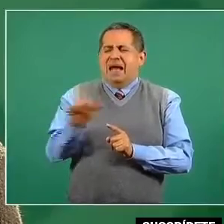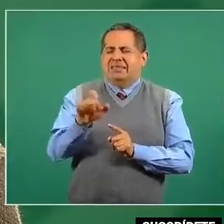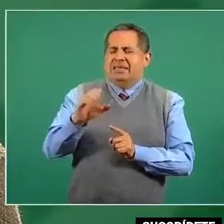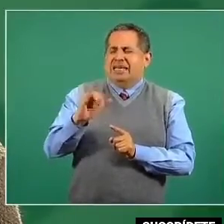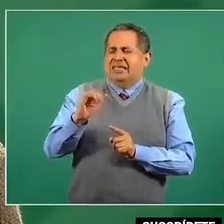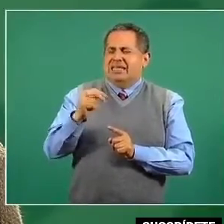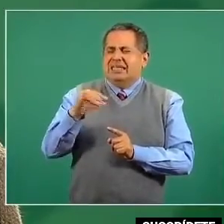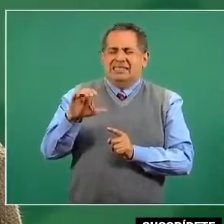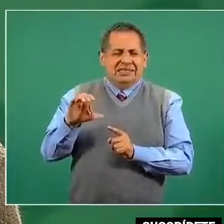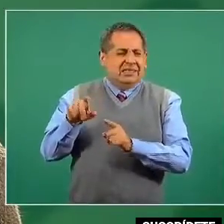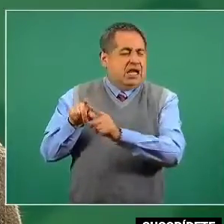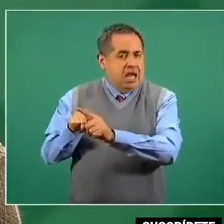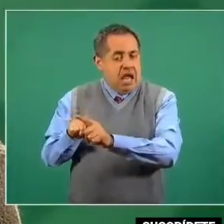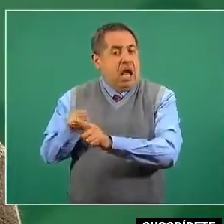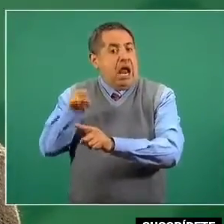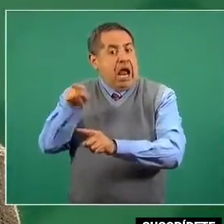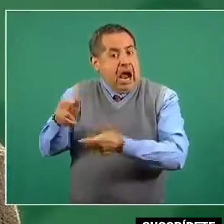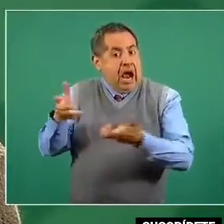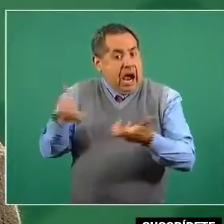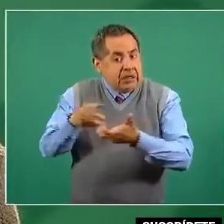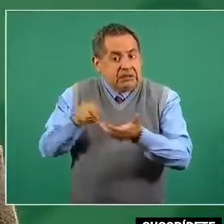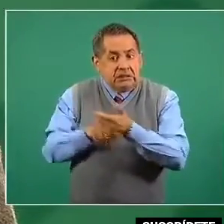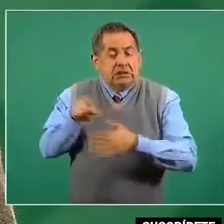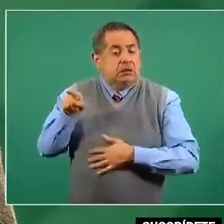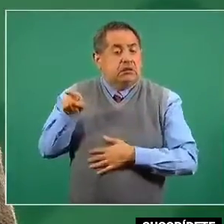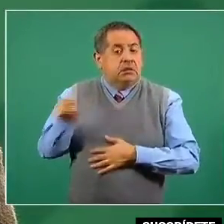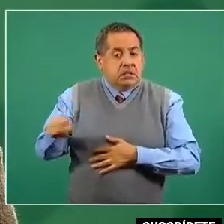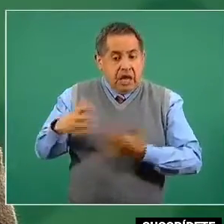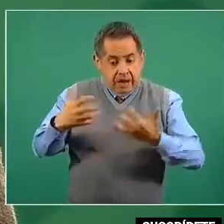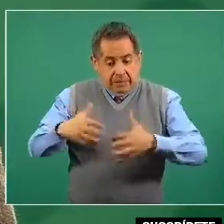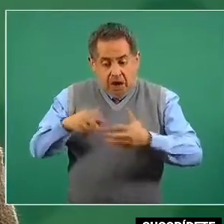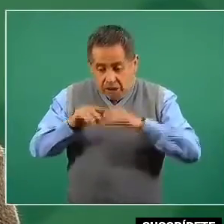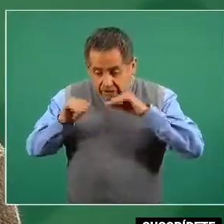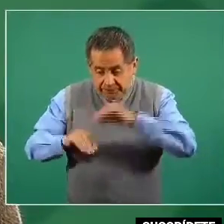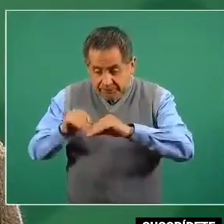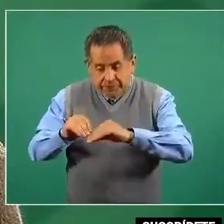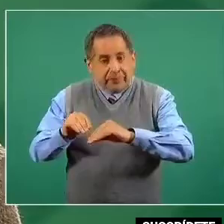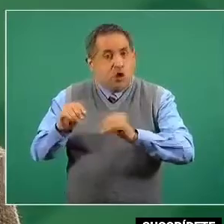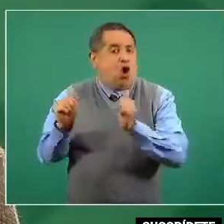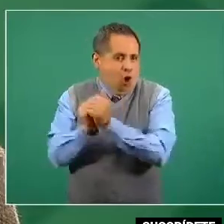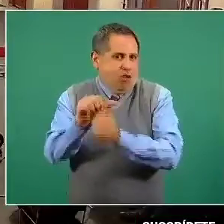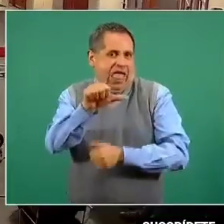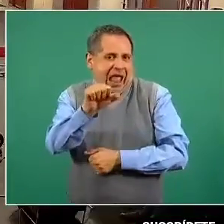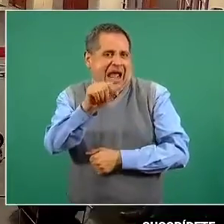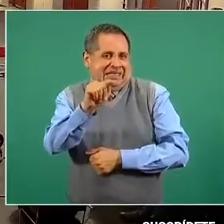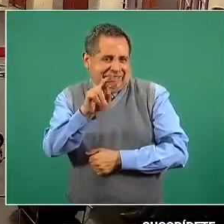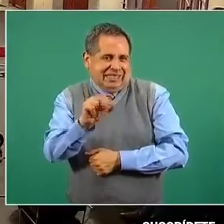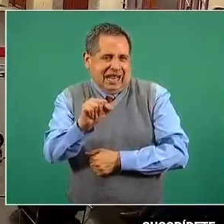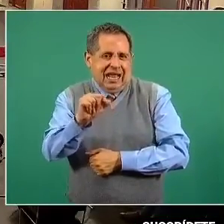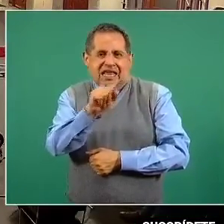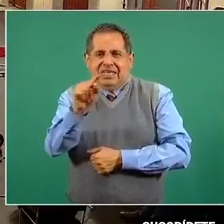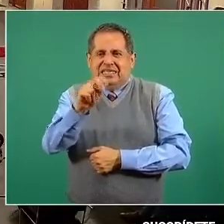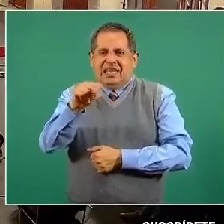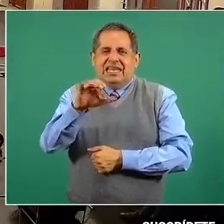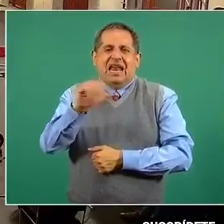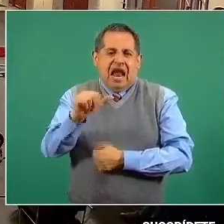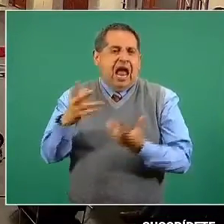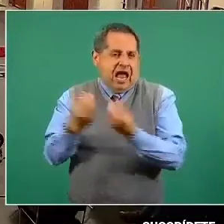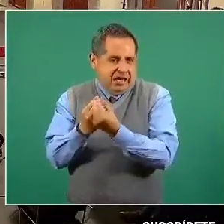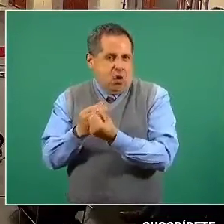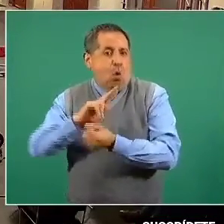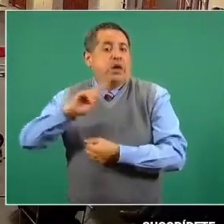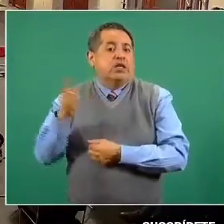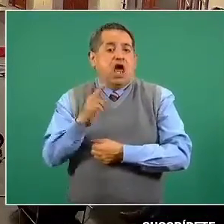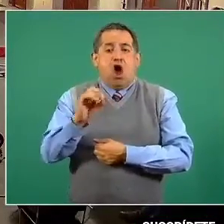que está produciendo la vacuna de AstraZeneca y la Universidad de Oxford.